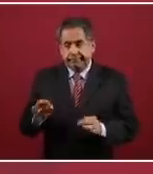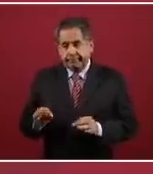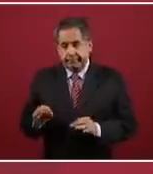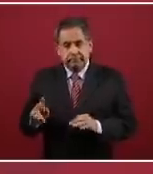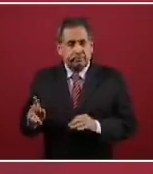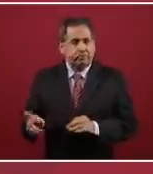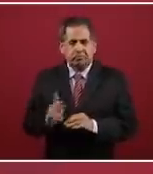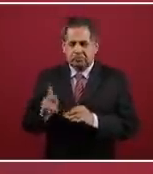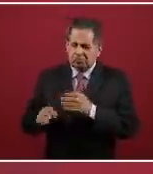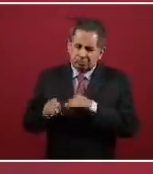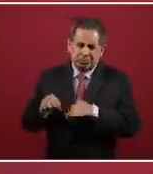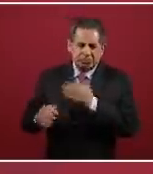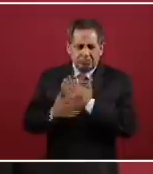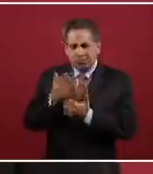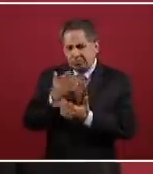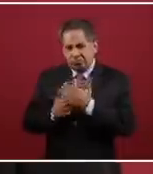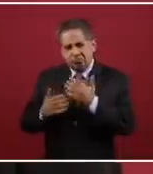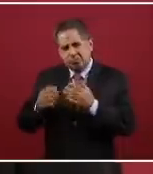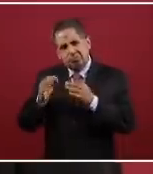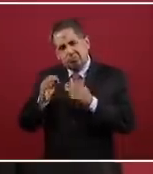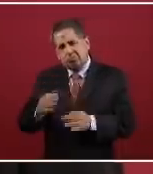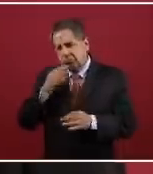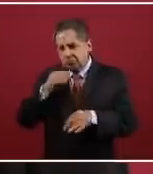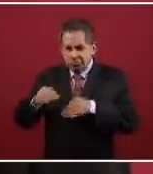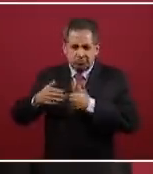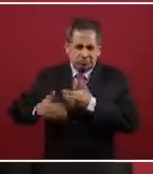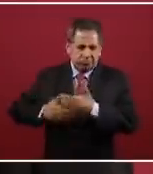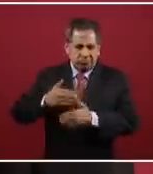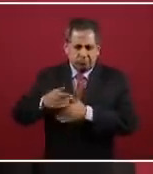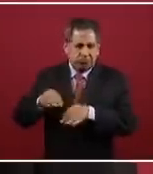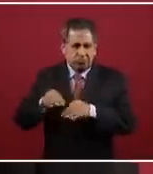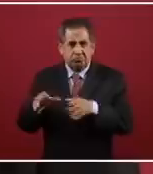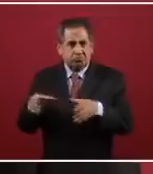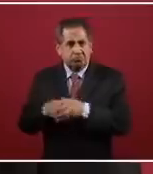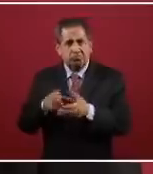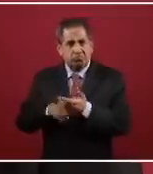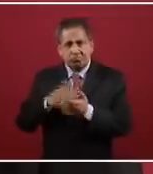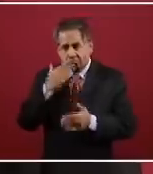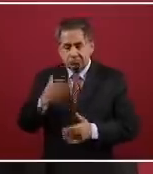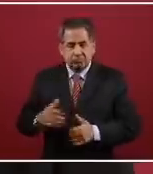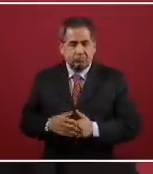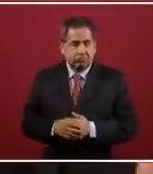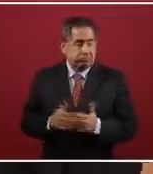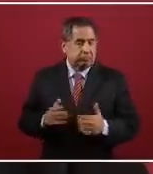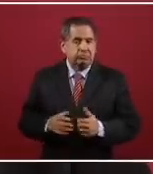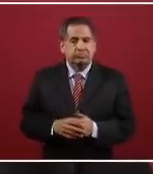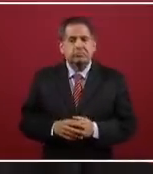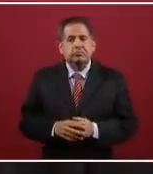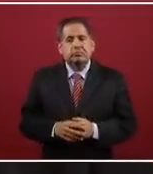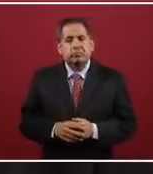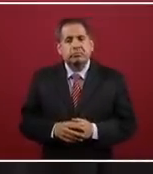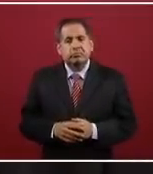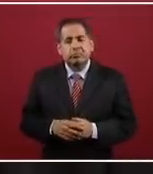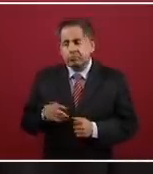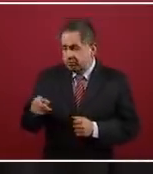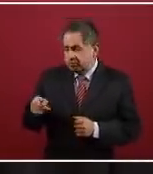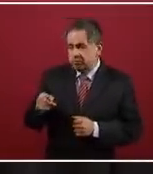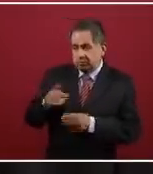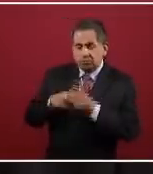pueblos muy trabajadores, muy laboriosos. Bueno,